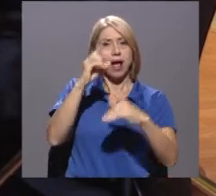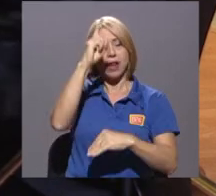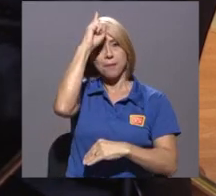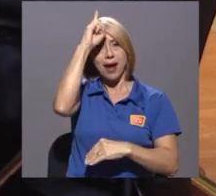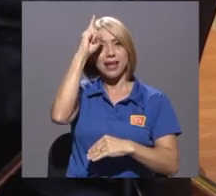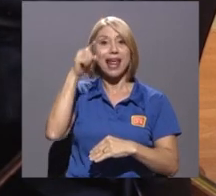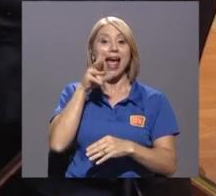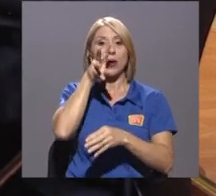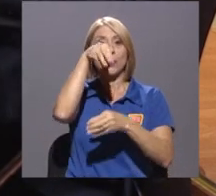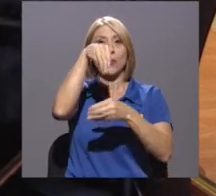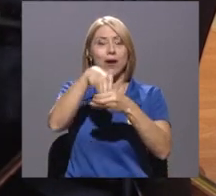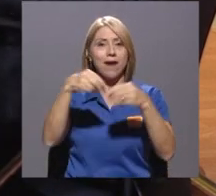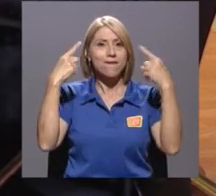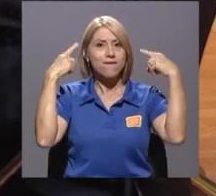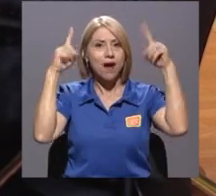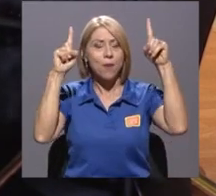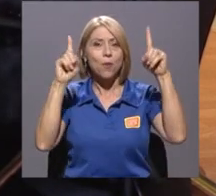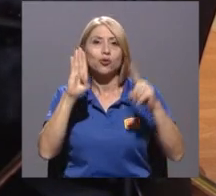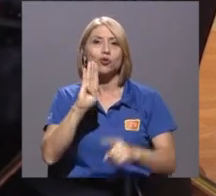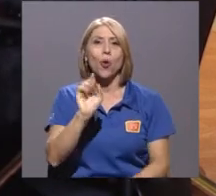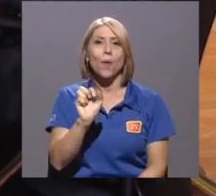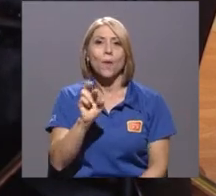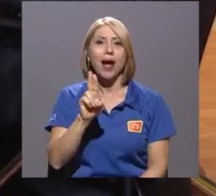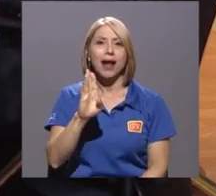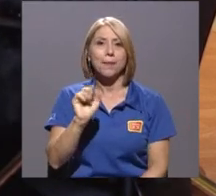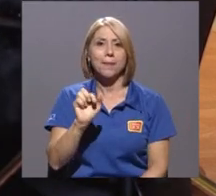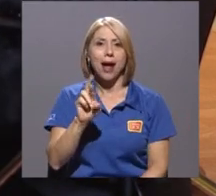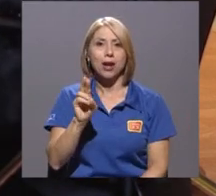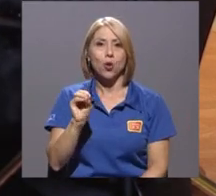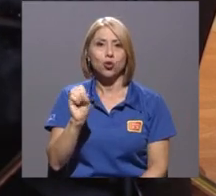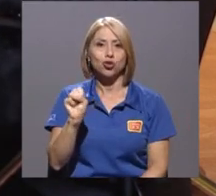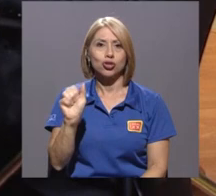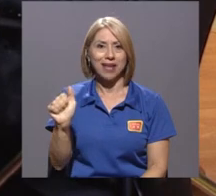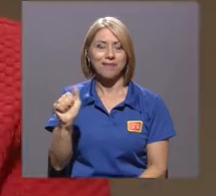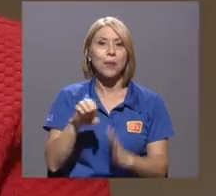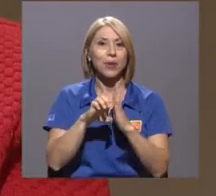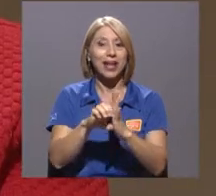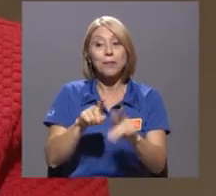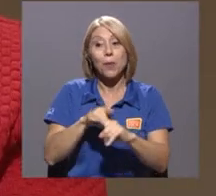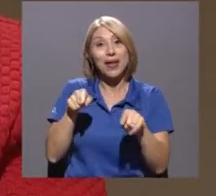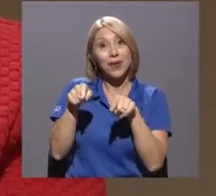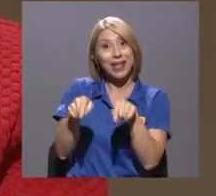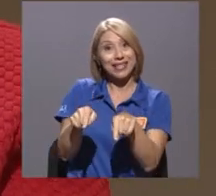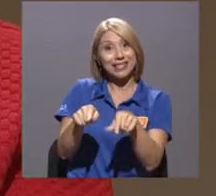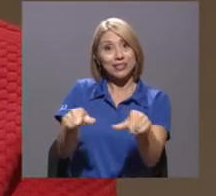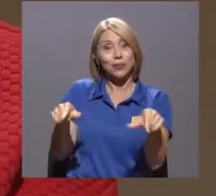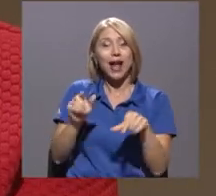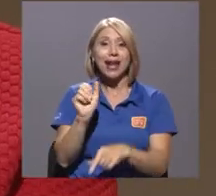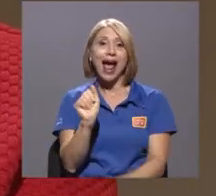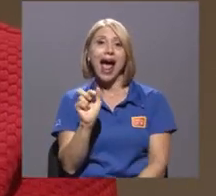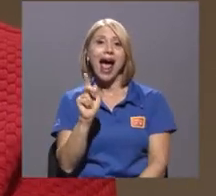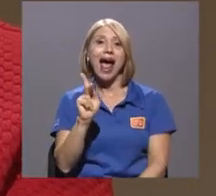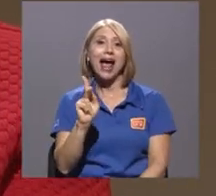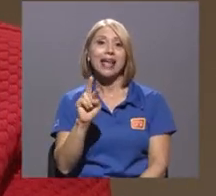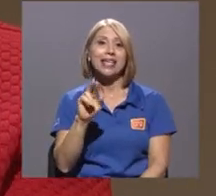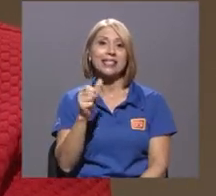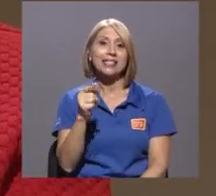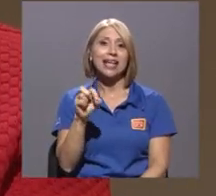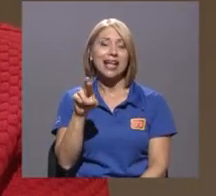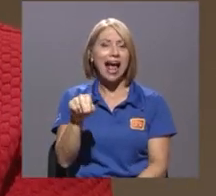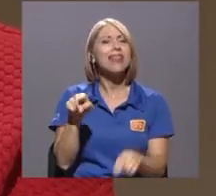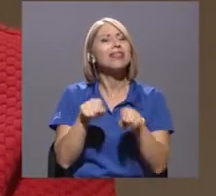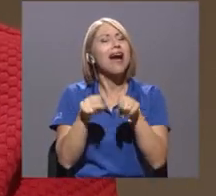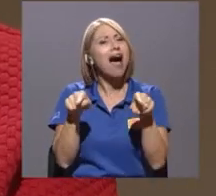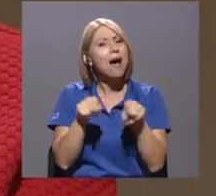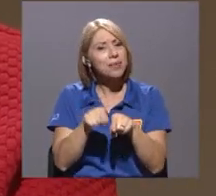el famoso barbarossa por por ejemplo y pero a cristian también era un lugar de peregrinaje uno de los